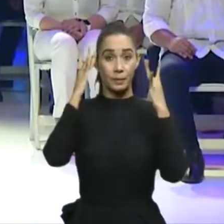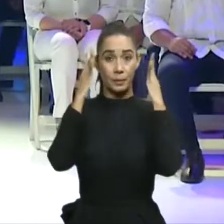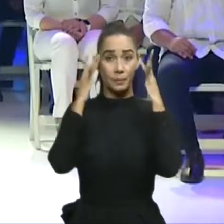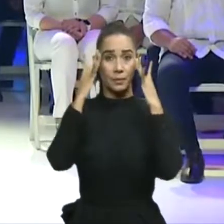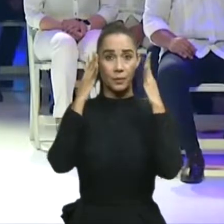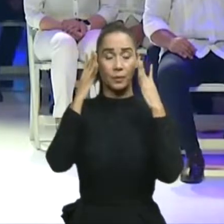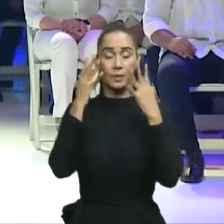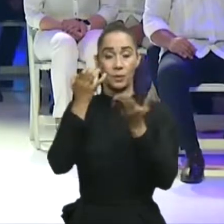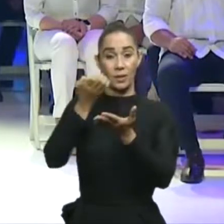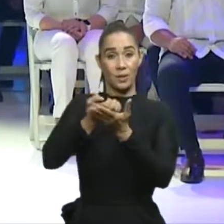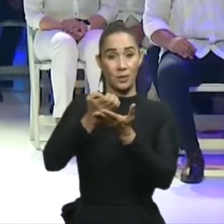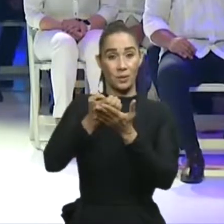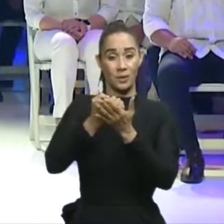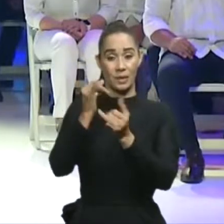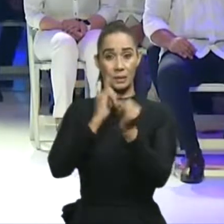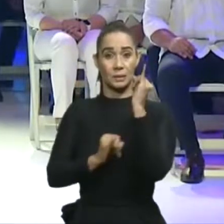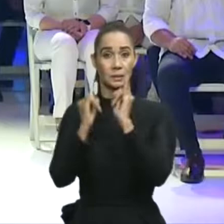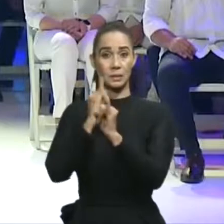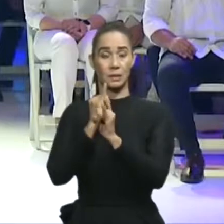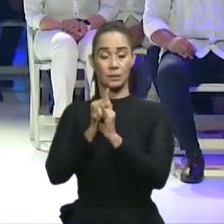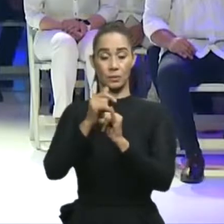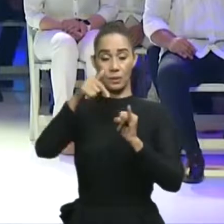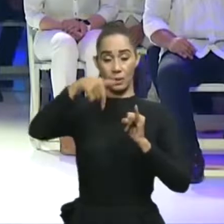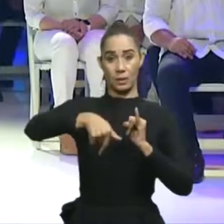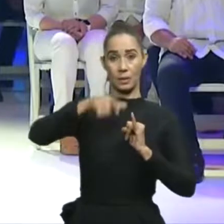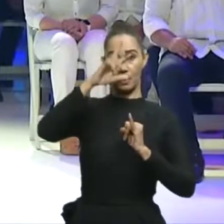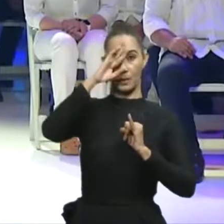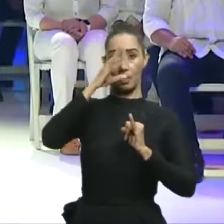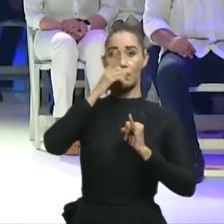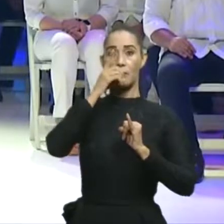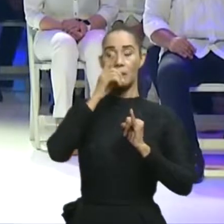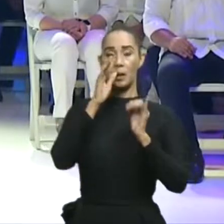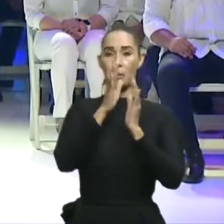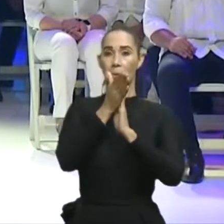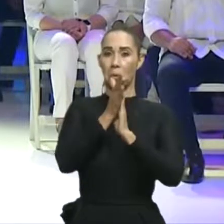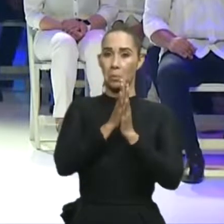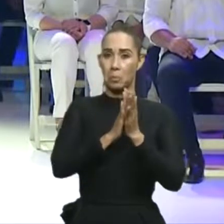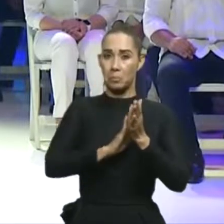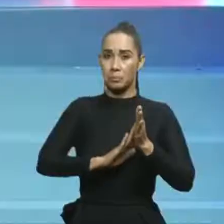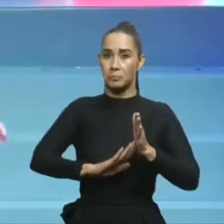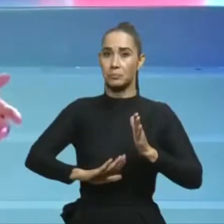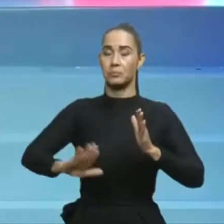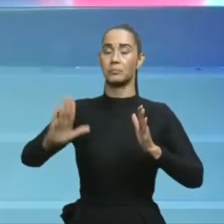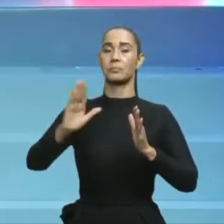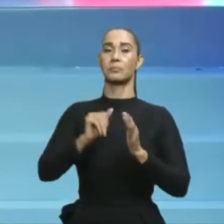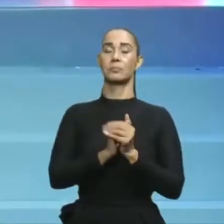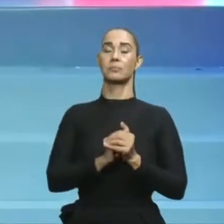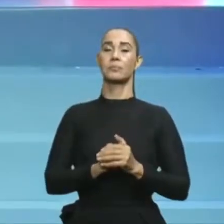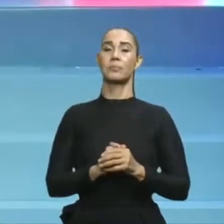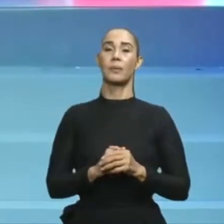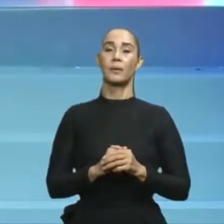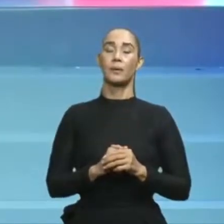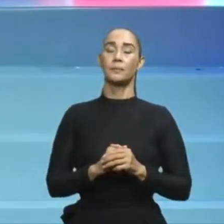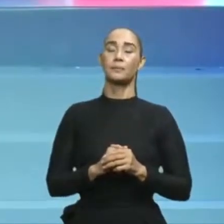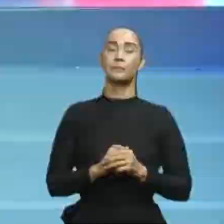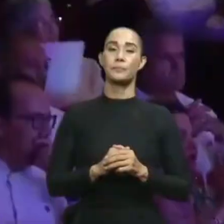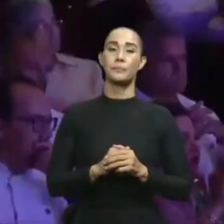está sufriendo la economía internacional nos afecten lo menos posible no podemos obviar